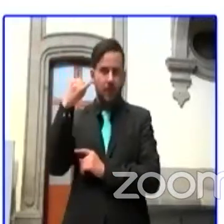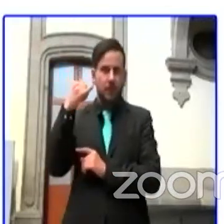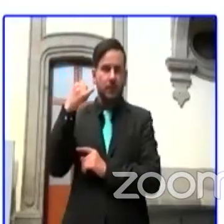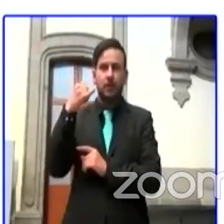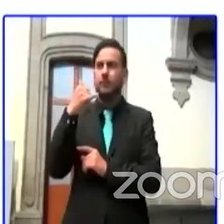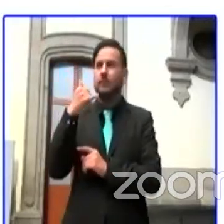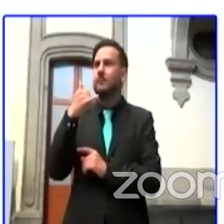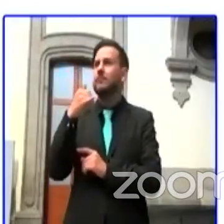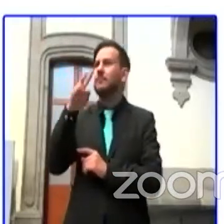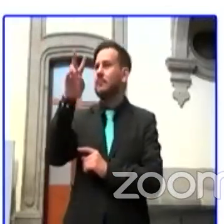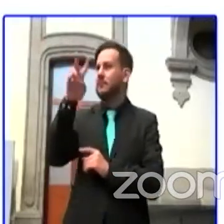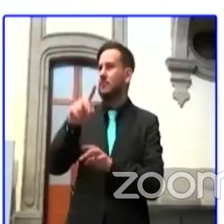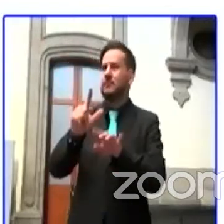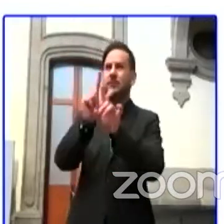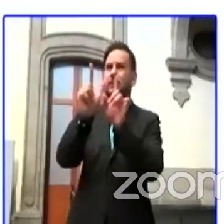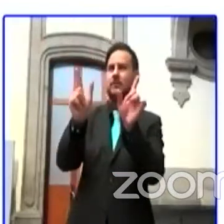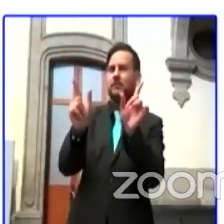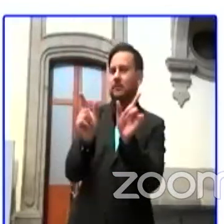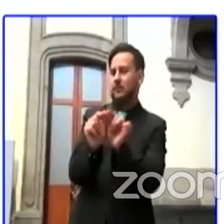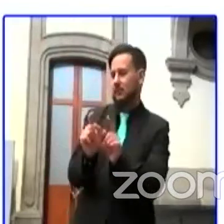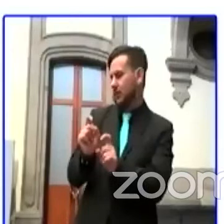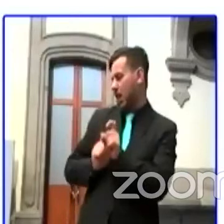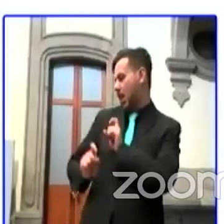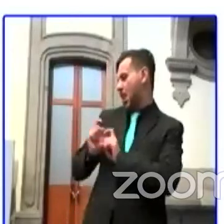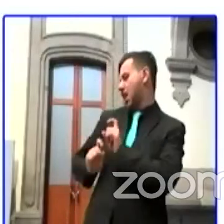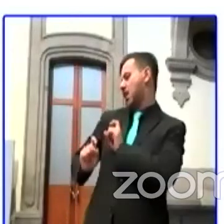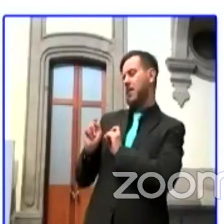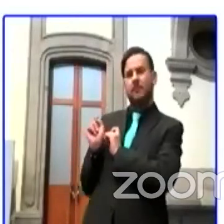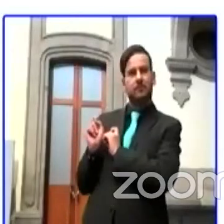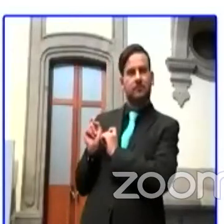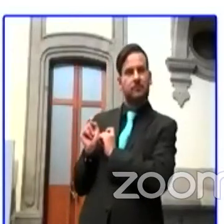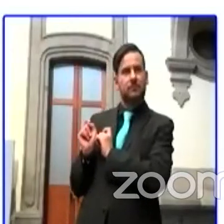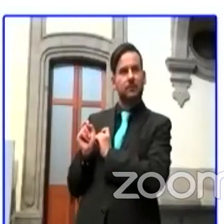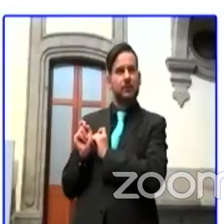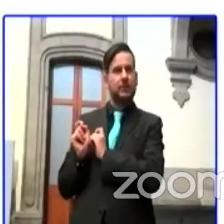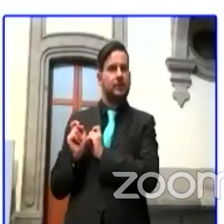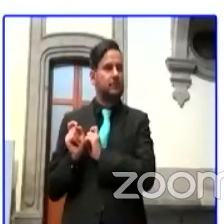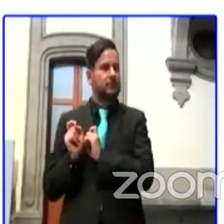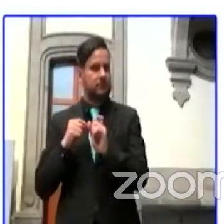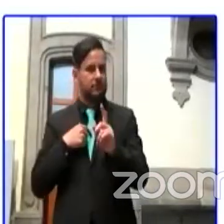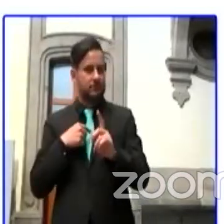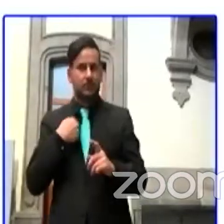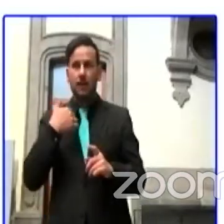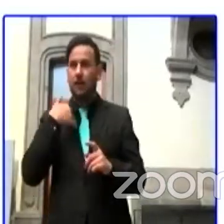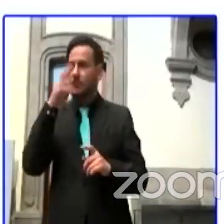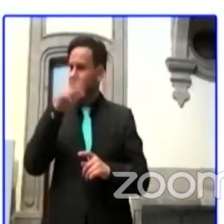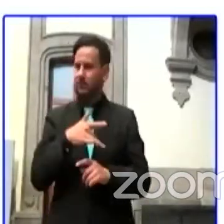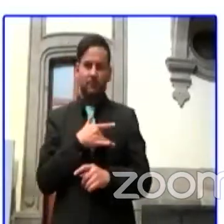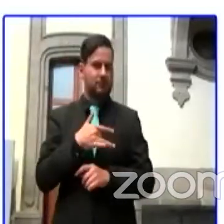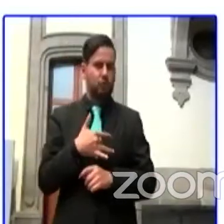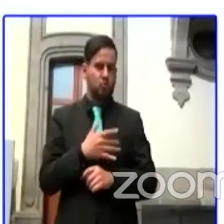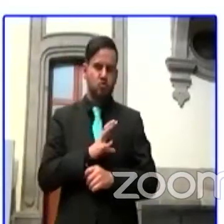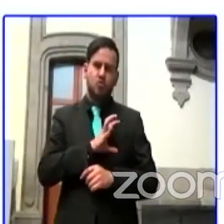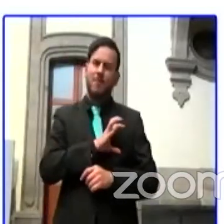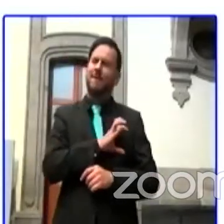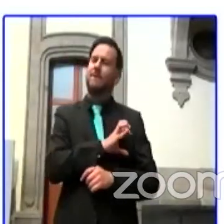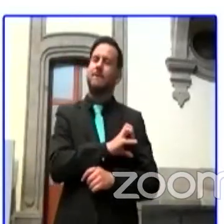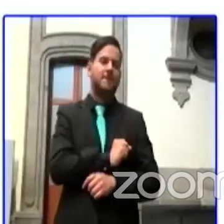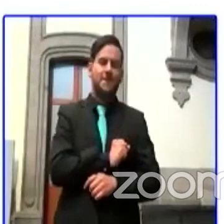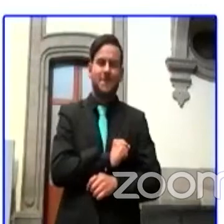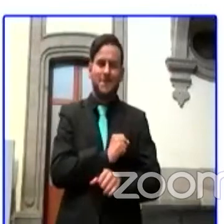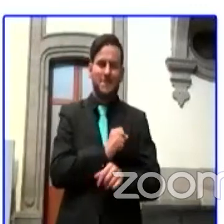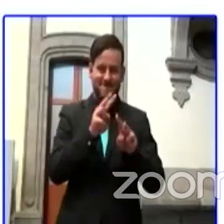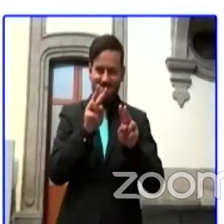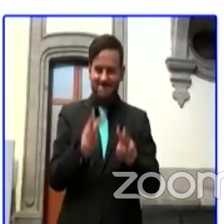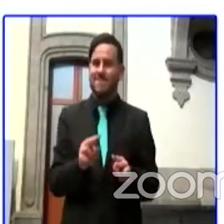hacer una muy breve recapitulación de lo que hemos escuchado, y sobre todo porque me encantará además escuchar